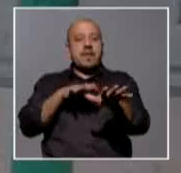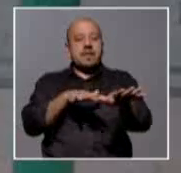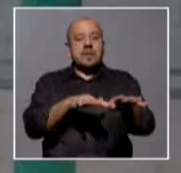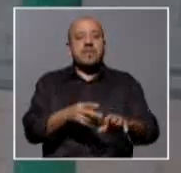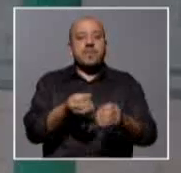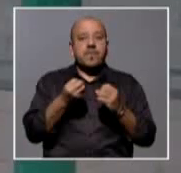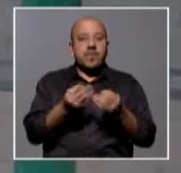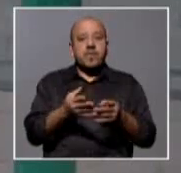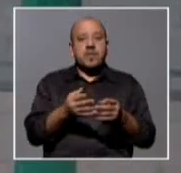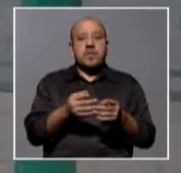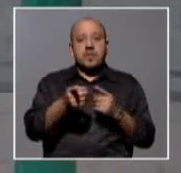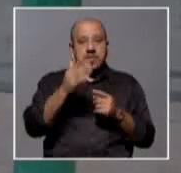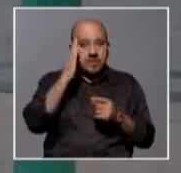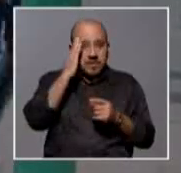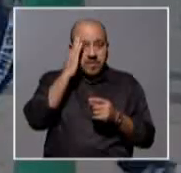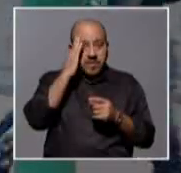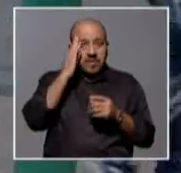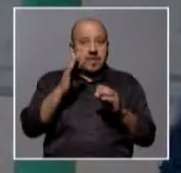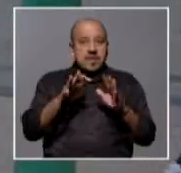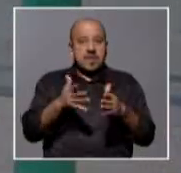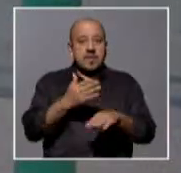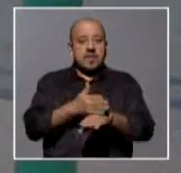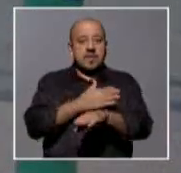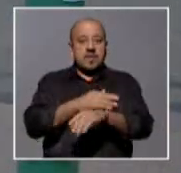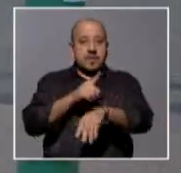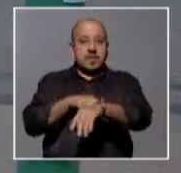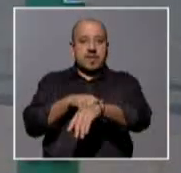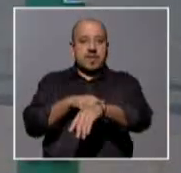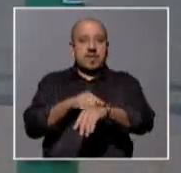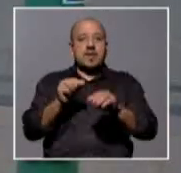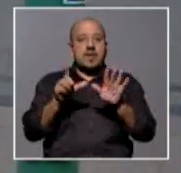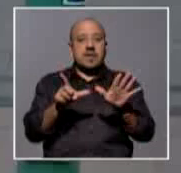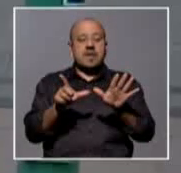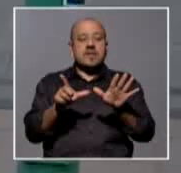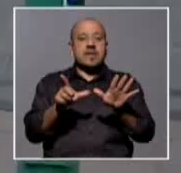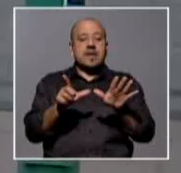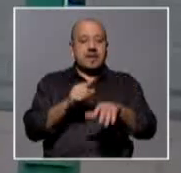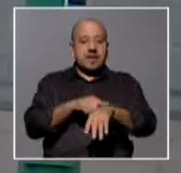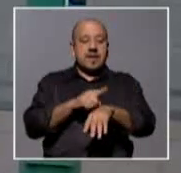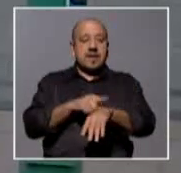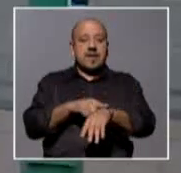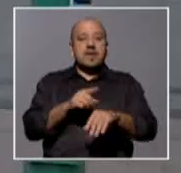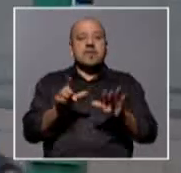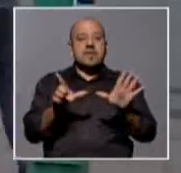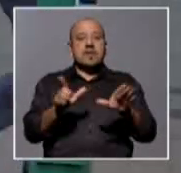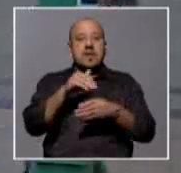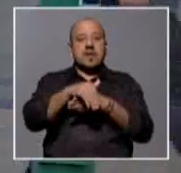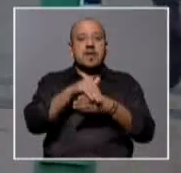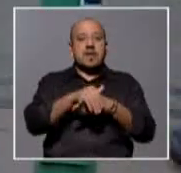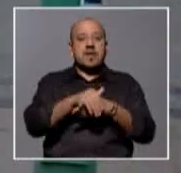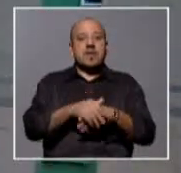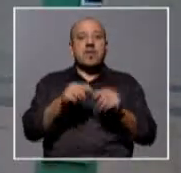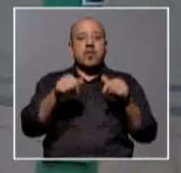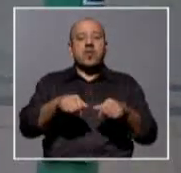qué? Por lo que ustedes saben. La previa en el sentido que a las 19 horas, disculpen, a las 19 horas estará el mensaje